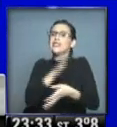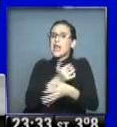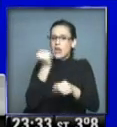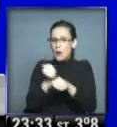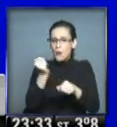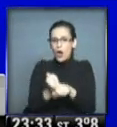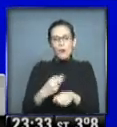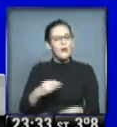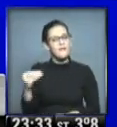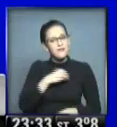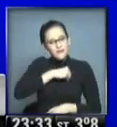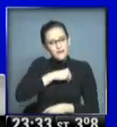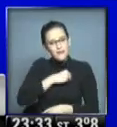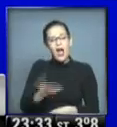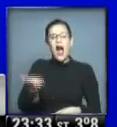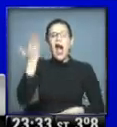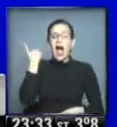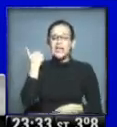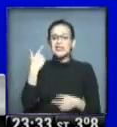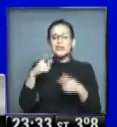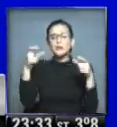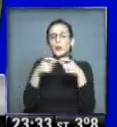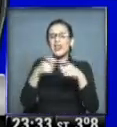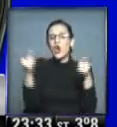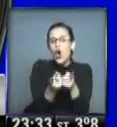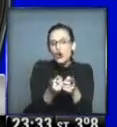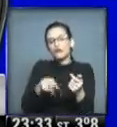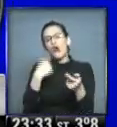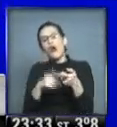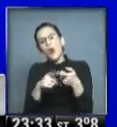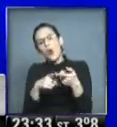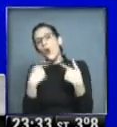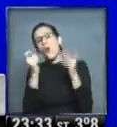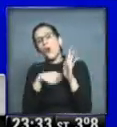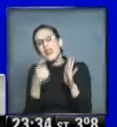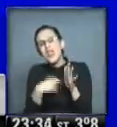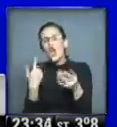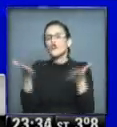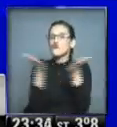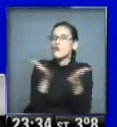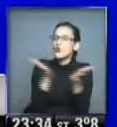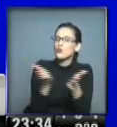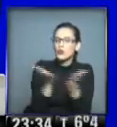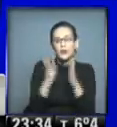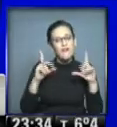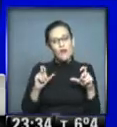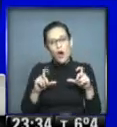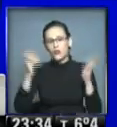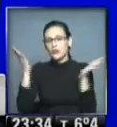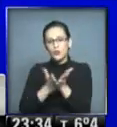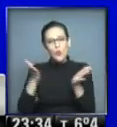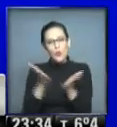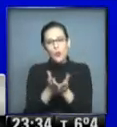porque me apasiona. Comencé haciendo cortometrajes, videoclips, digamos, todo el tiempo estudiando fotografía. Y también,